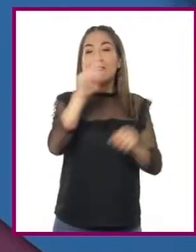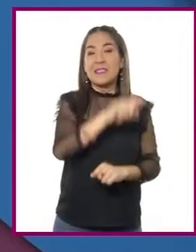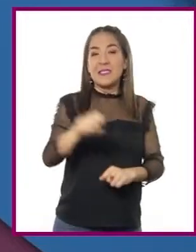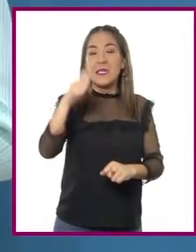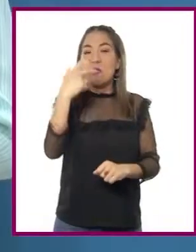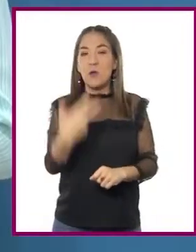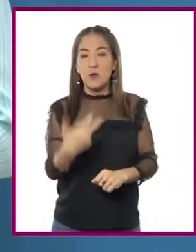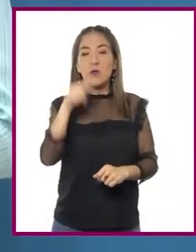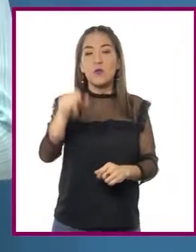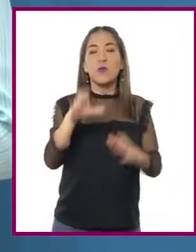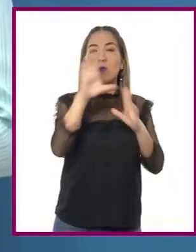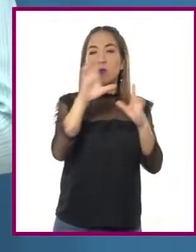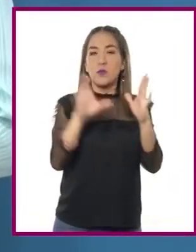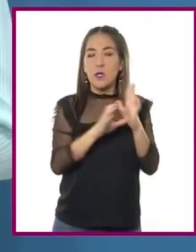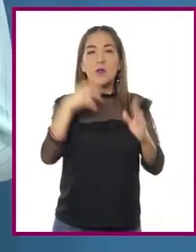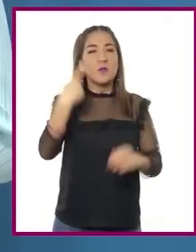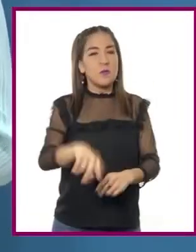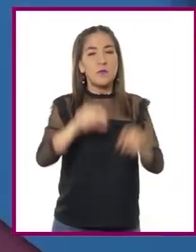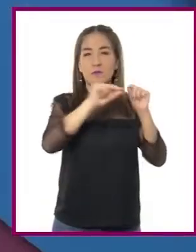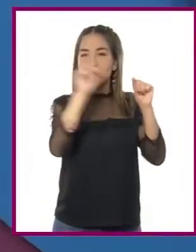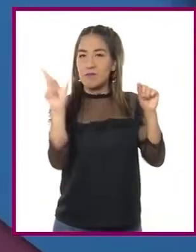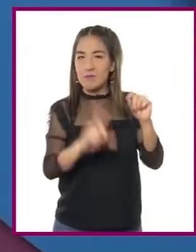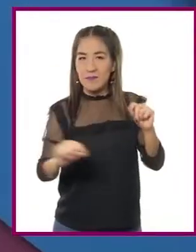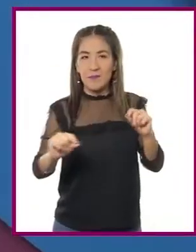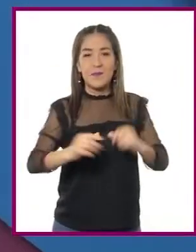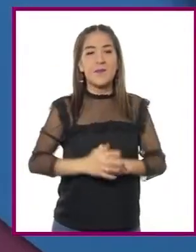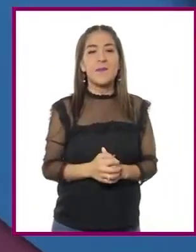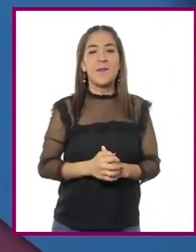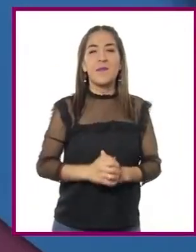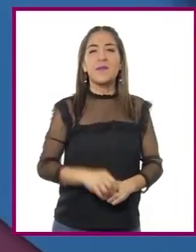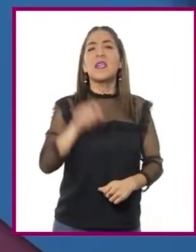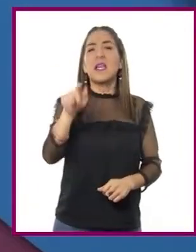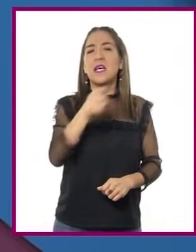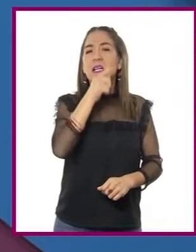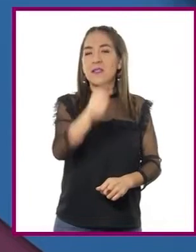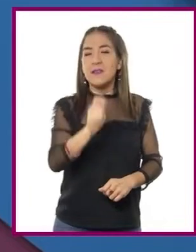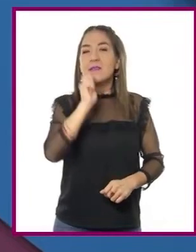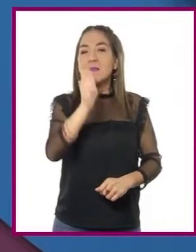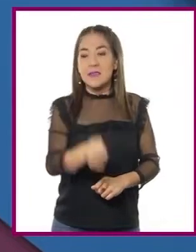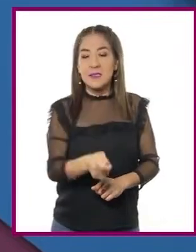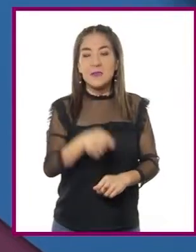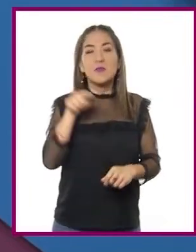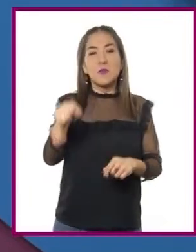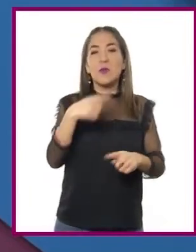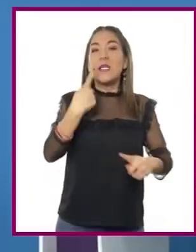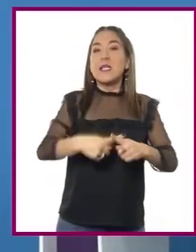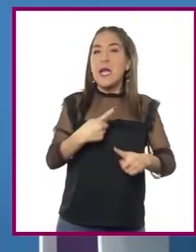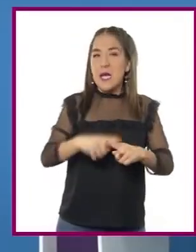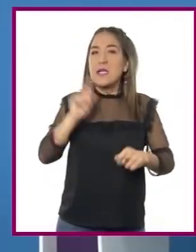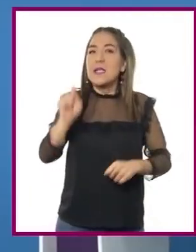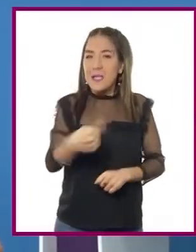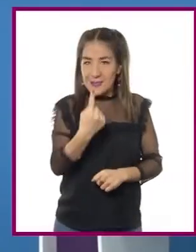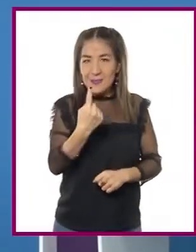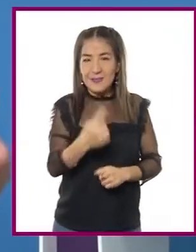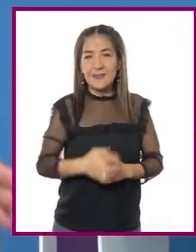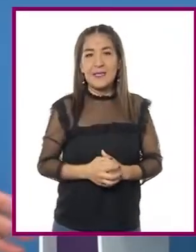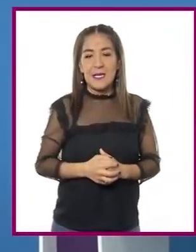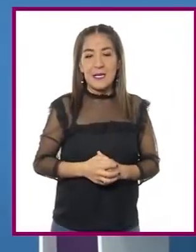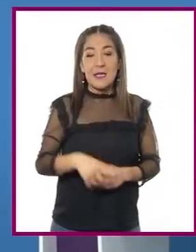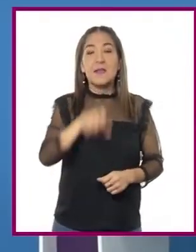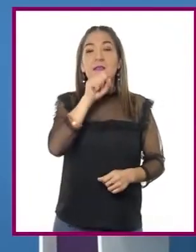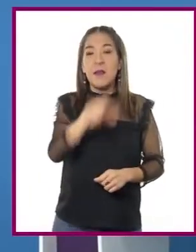la Constitución Política de los Estados Unidos Mexicanos es donde se determina quiénes son. Al